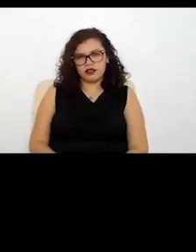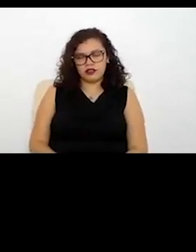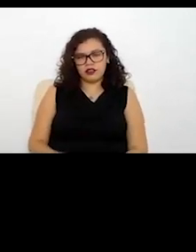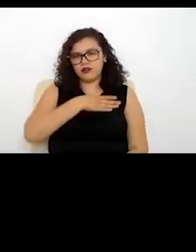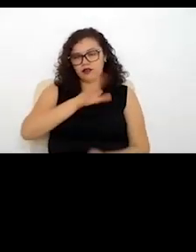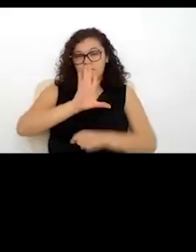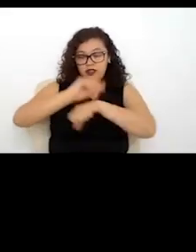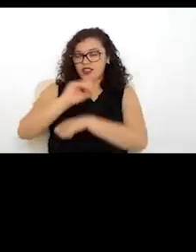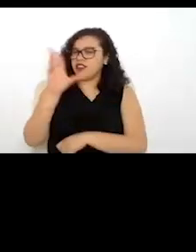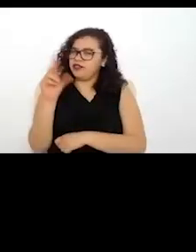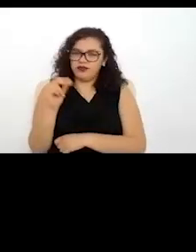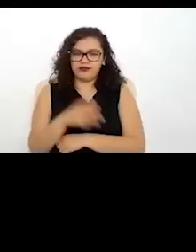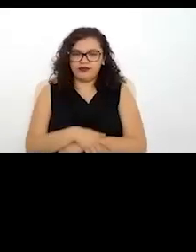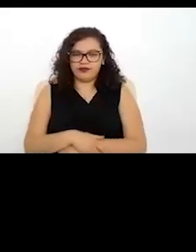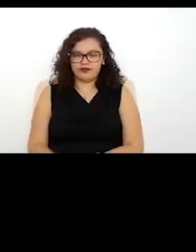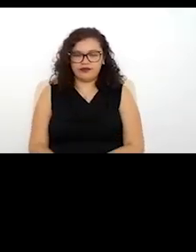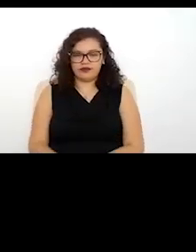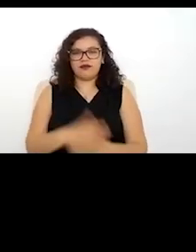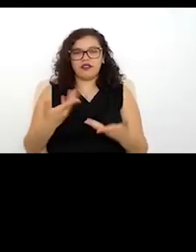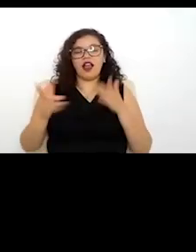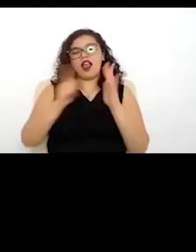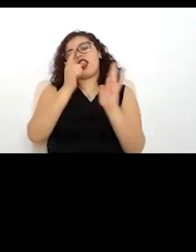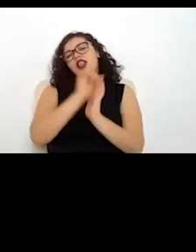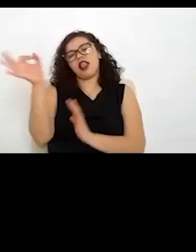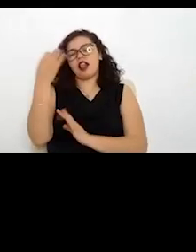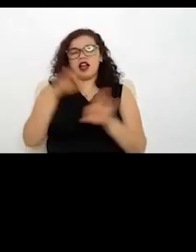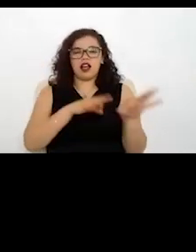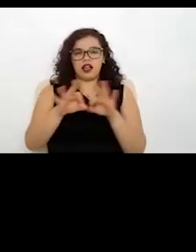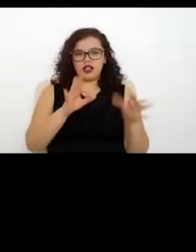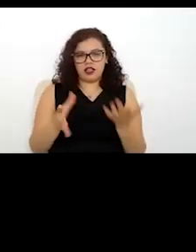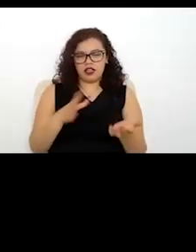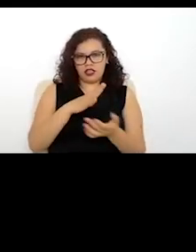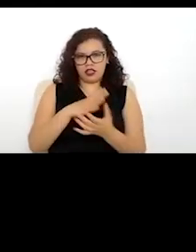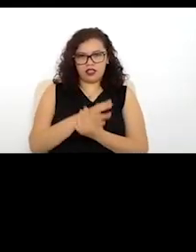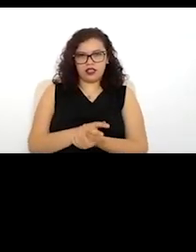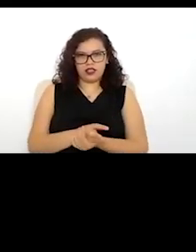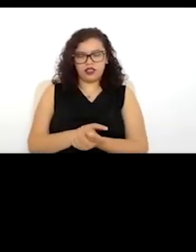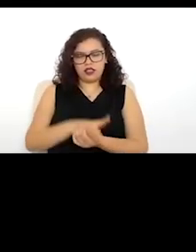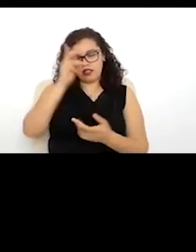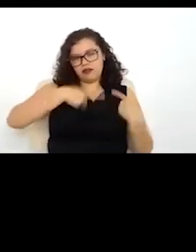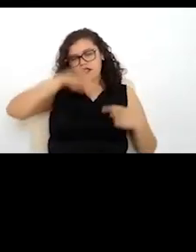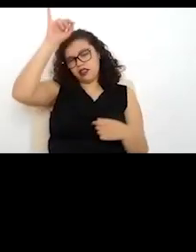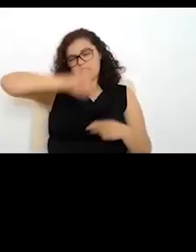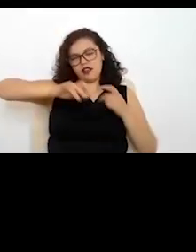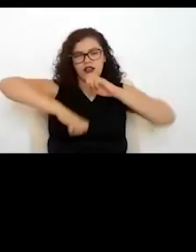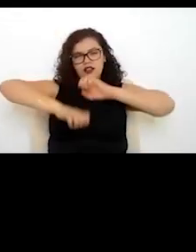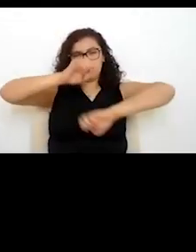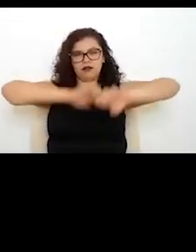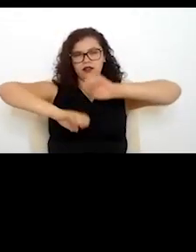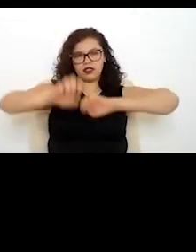permitirlos. En este punto, la Ley Federal del Trabajo de manera indirecta le impone a los patrones, a los empresarios